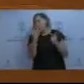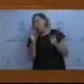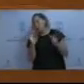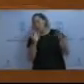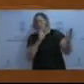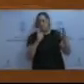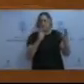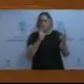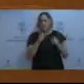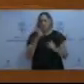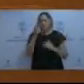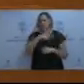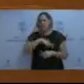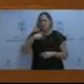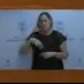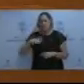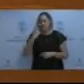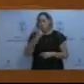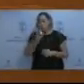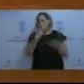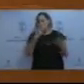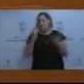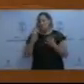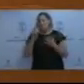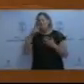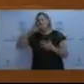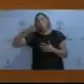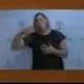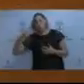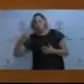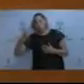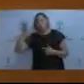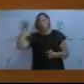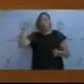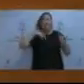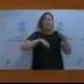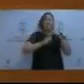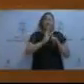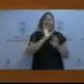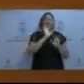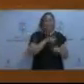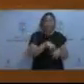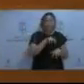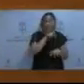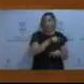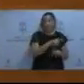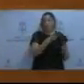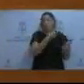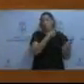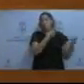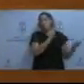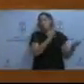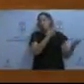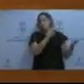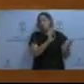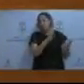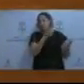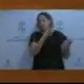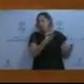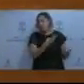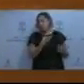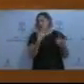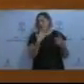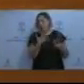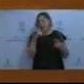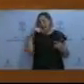170 y 200. Y si va a Castilla y León, entre 240 euros y 310. Le recuerdo, en Asturias, 105.